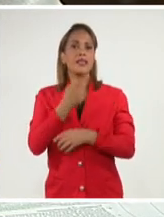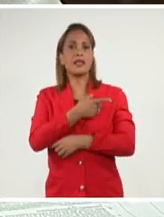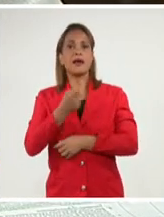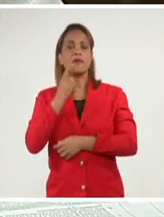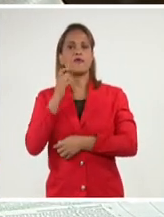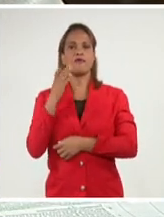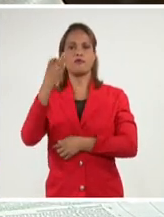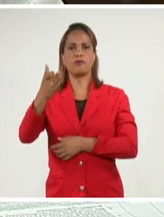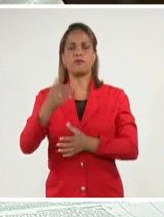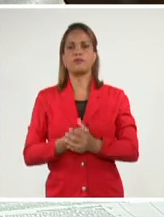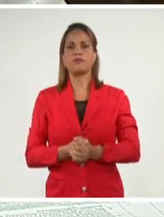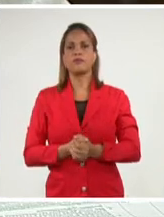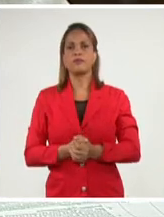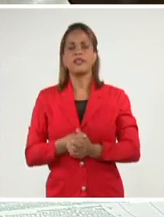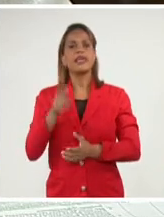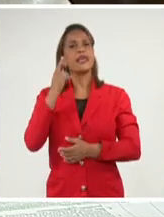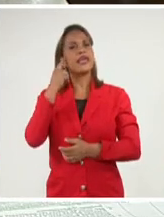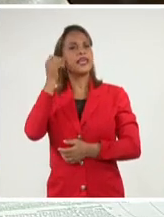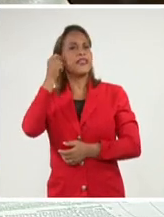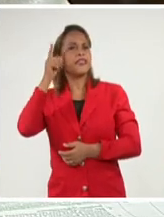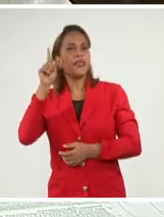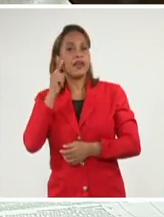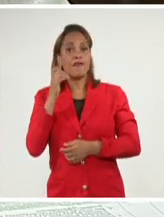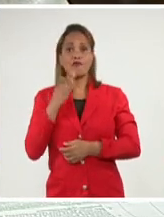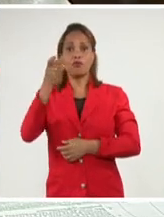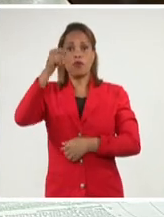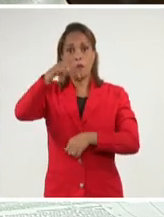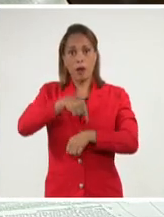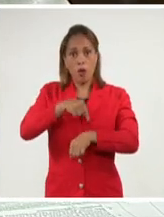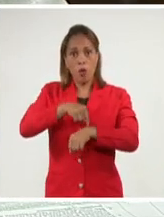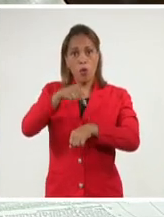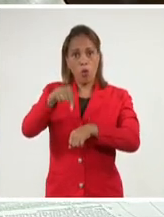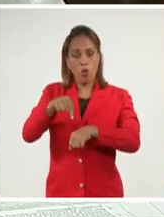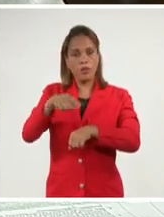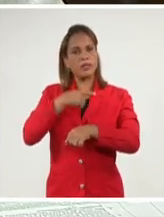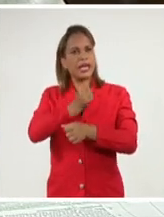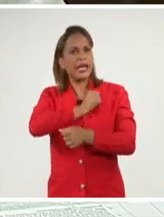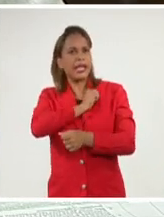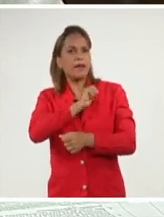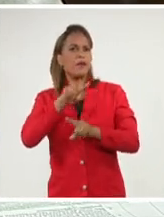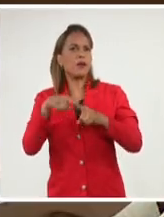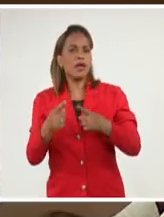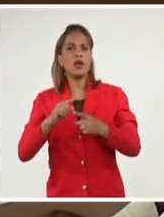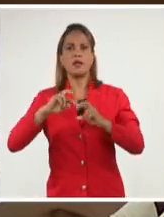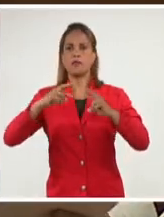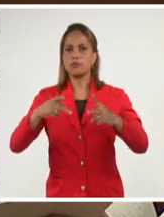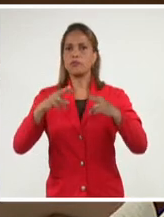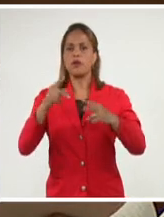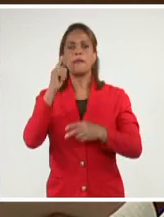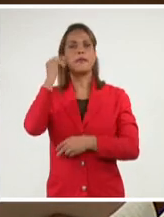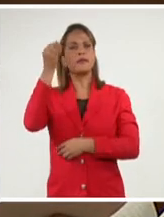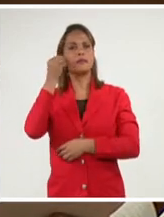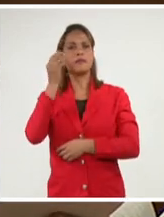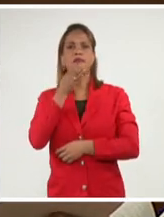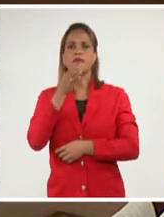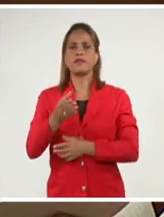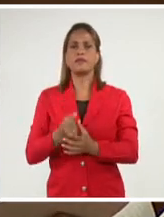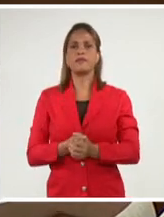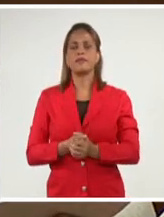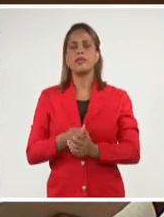futuro. Esa idea de que el futuro es para hoy y que vemos una y otra vez en el pensamiento de Fidel. A Fidel se le puede